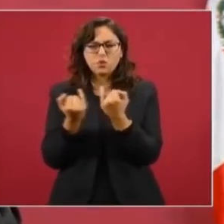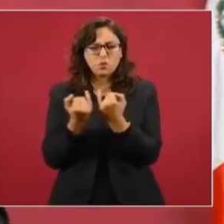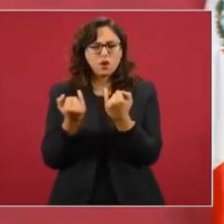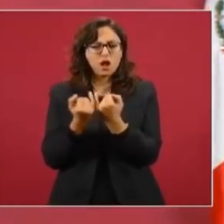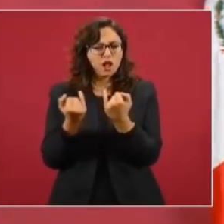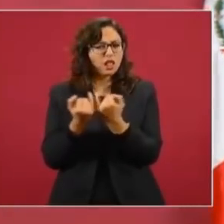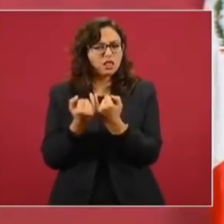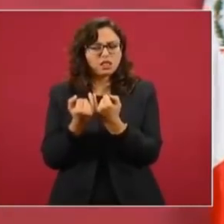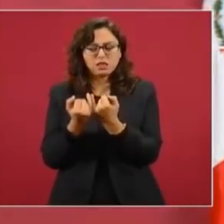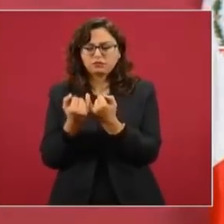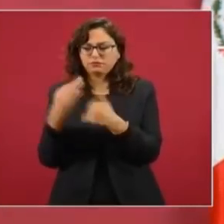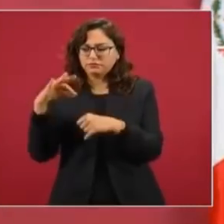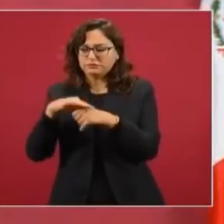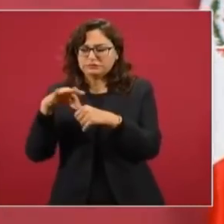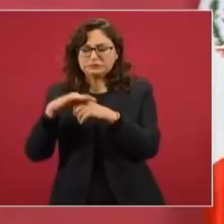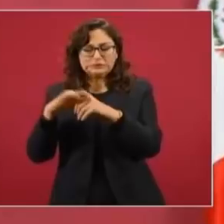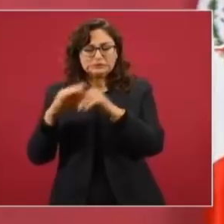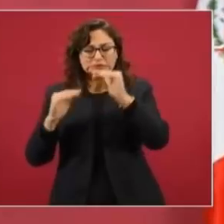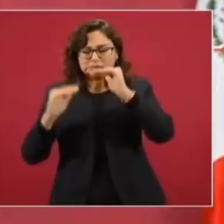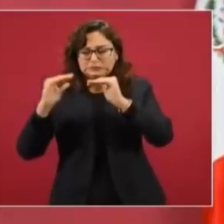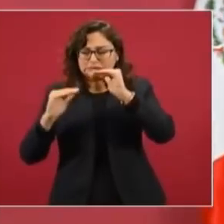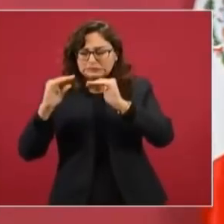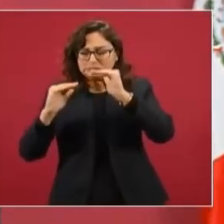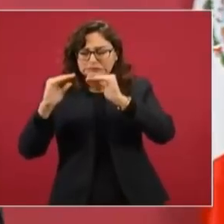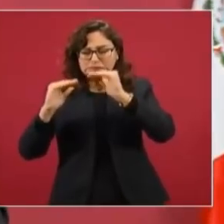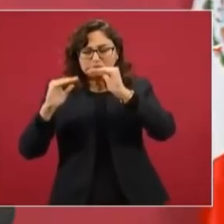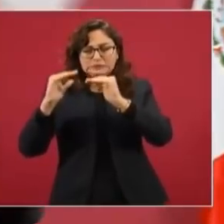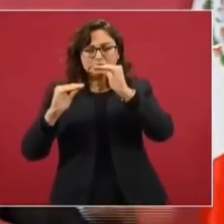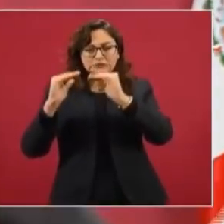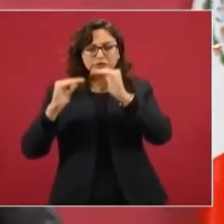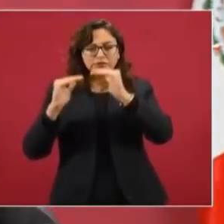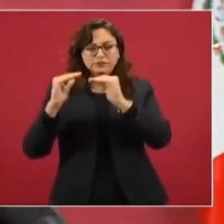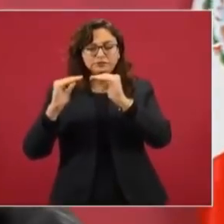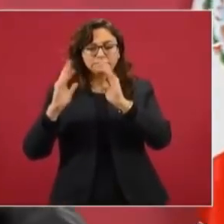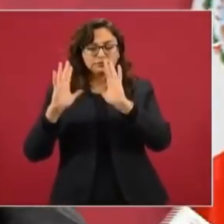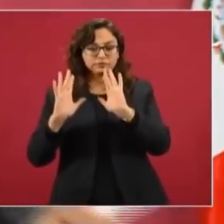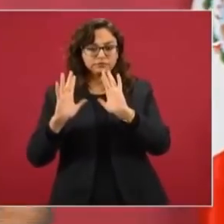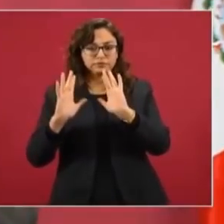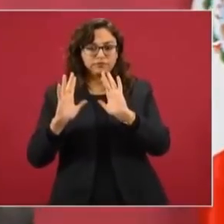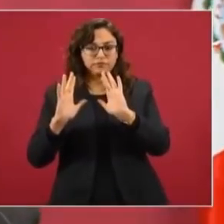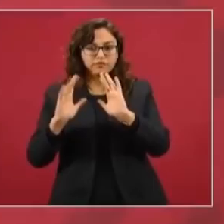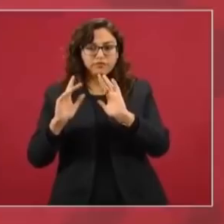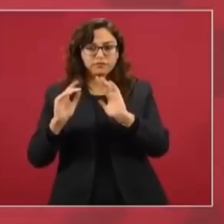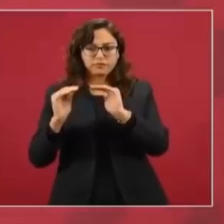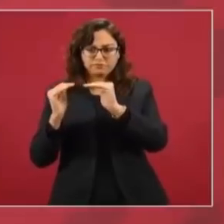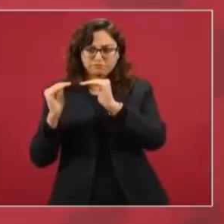también una elección cerrada, ni tan cerrada como esta,